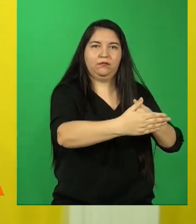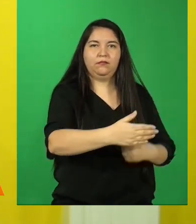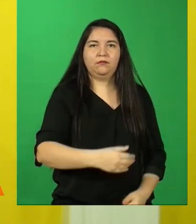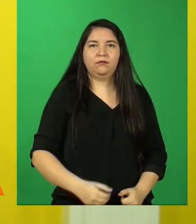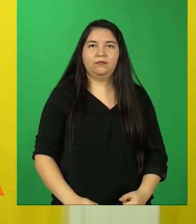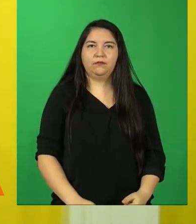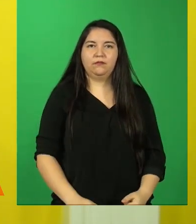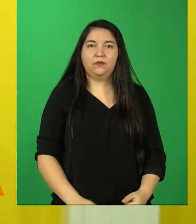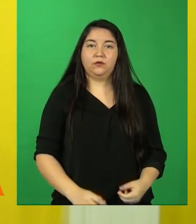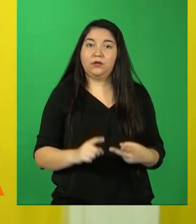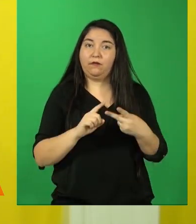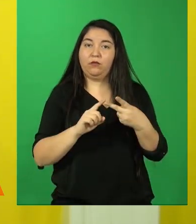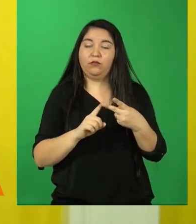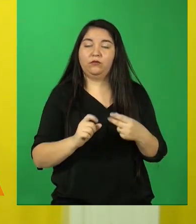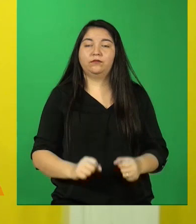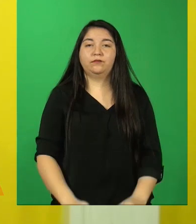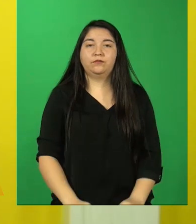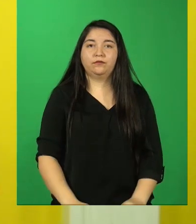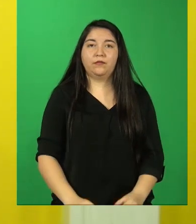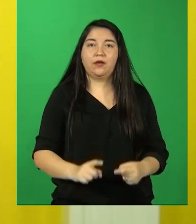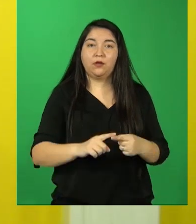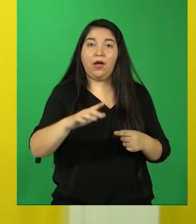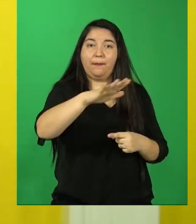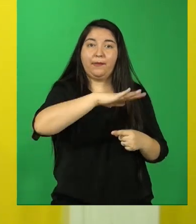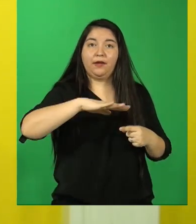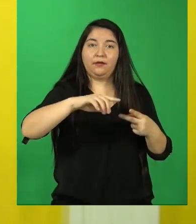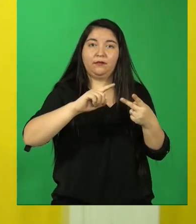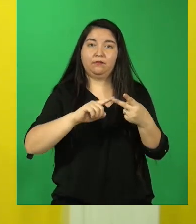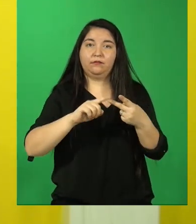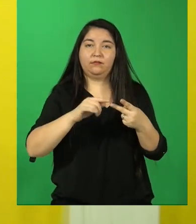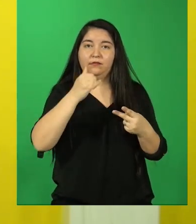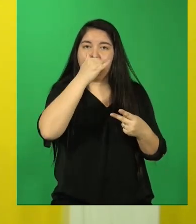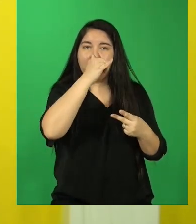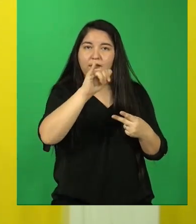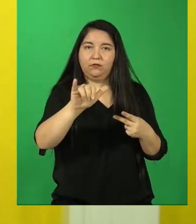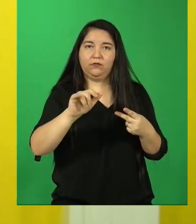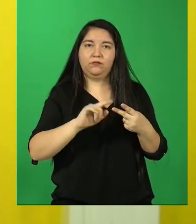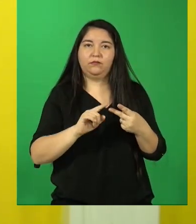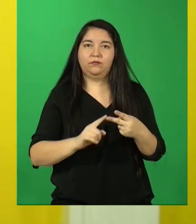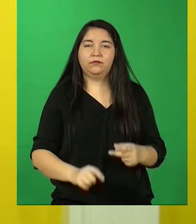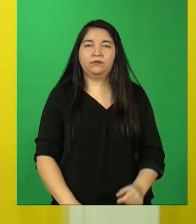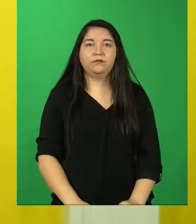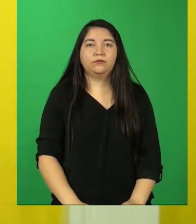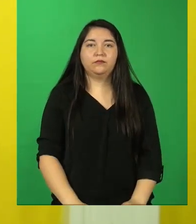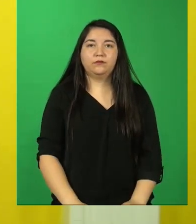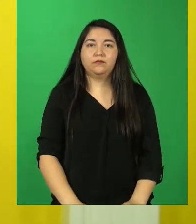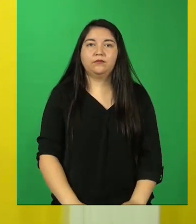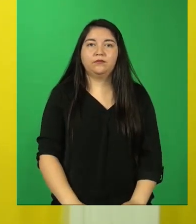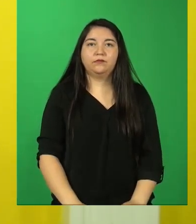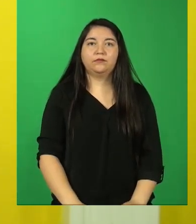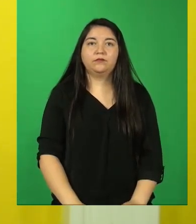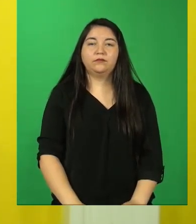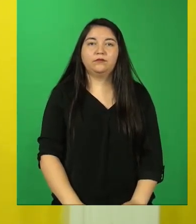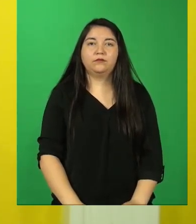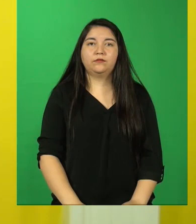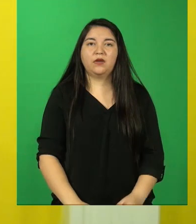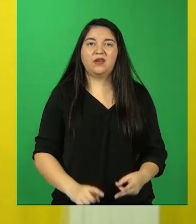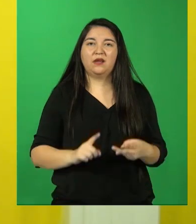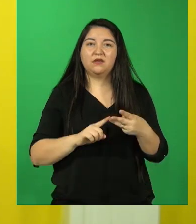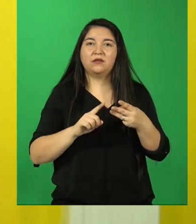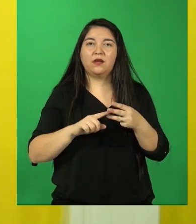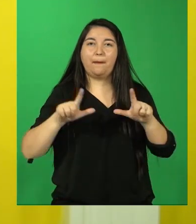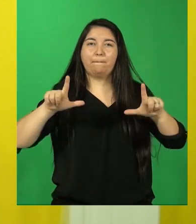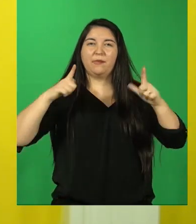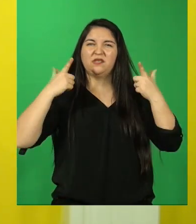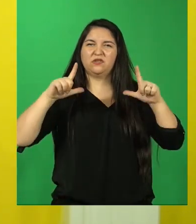llevamos 2, ¿cierto? Ambiente y tiempo. Los